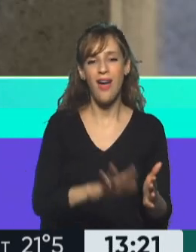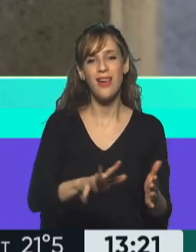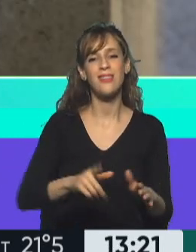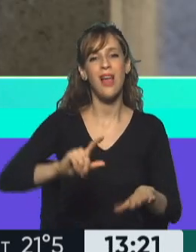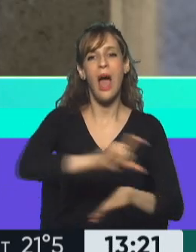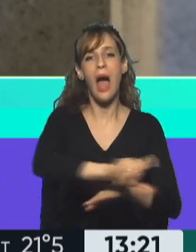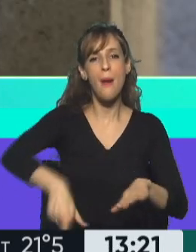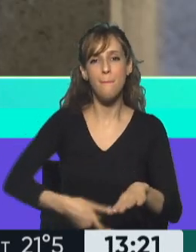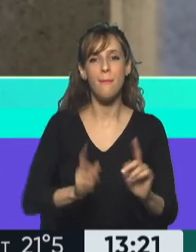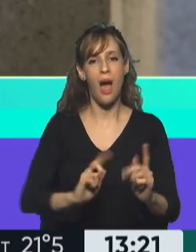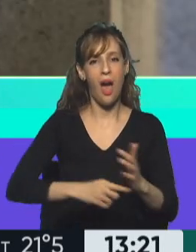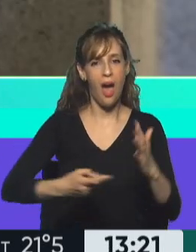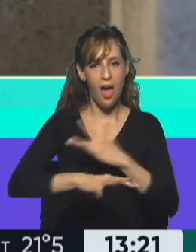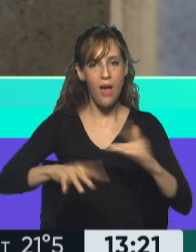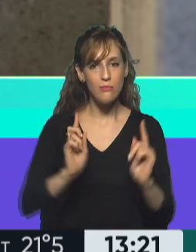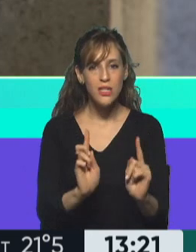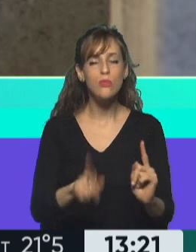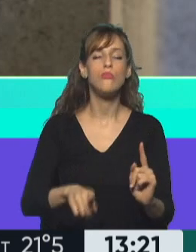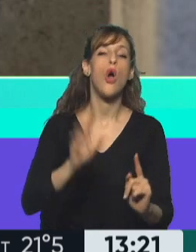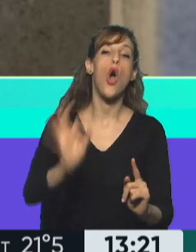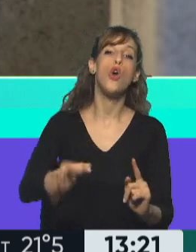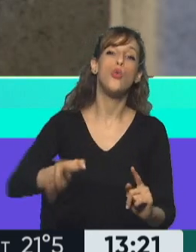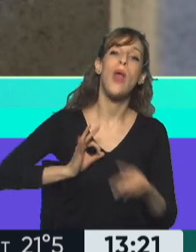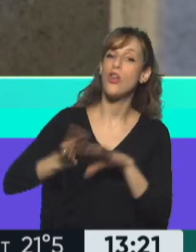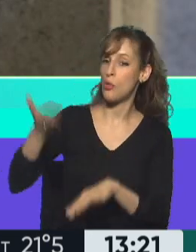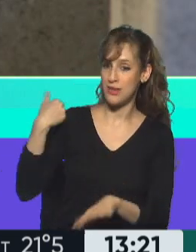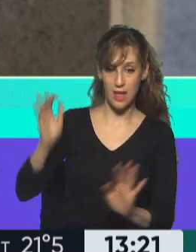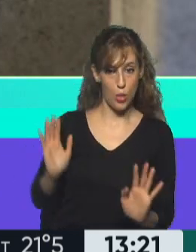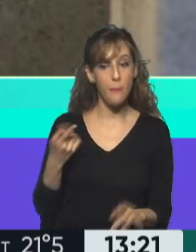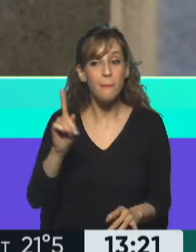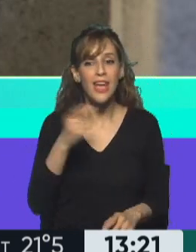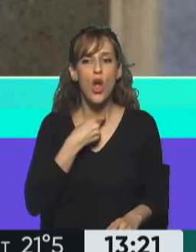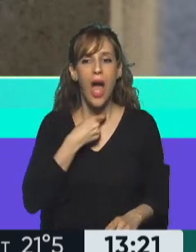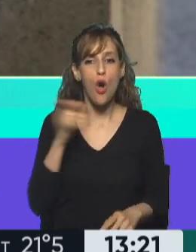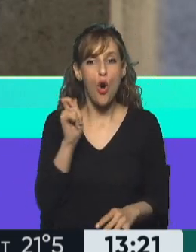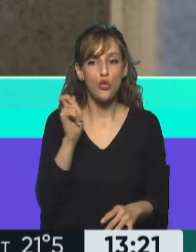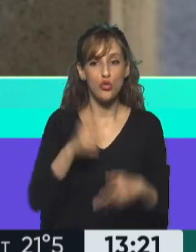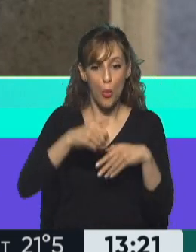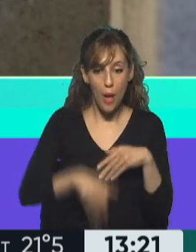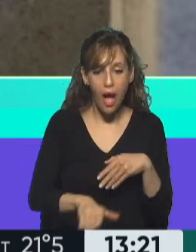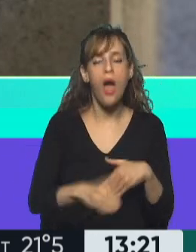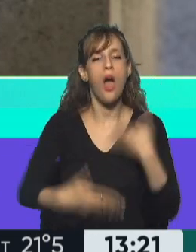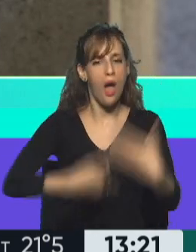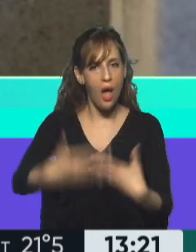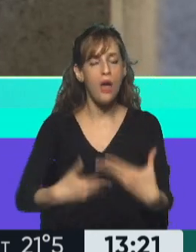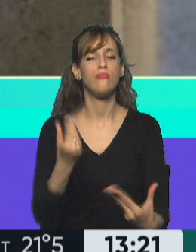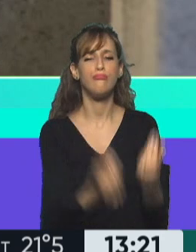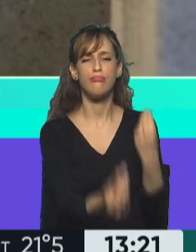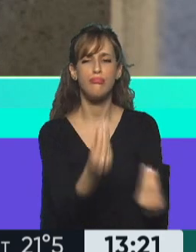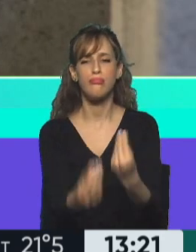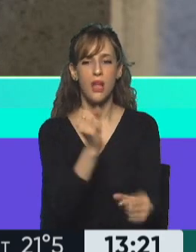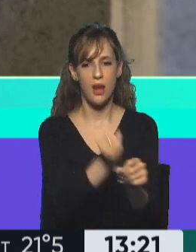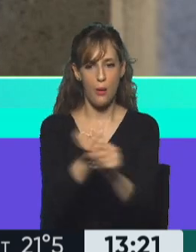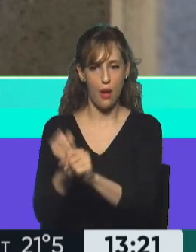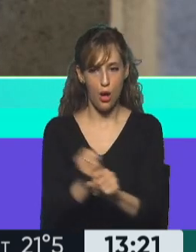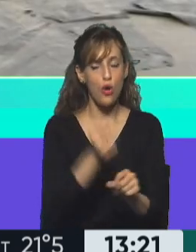AMBA, recién en octubre del año pasado. Pero a partir de agosto ya empezó la recuperación de empleo. Perdimos cerca de